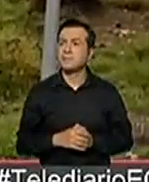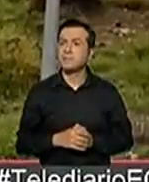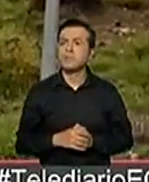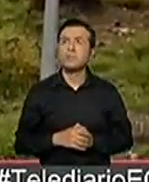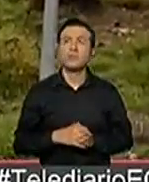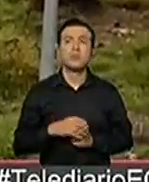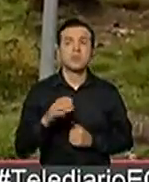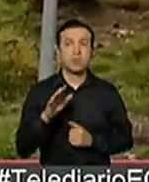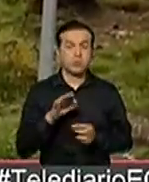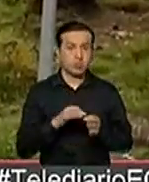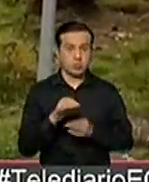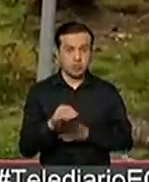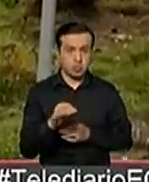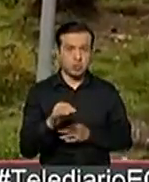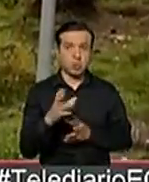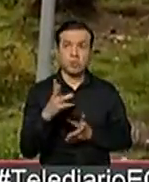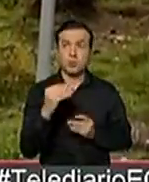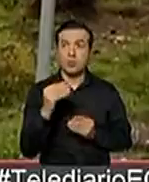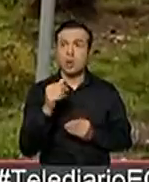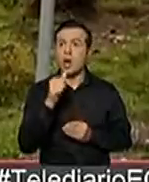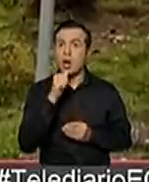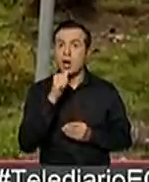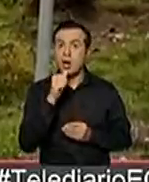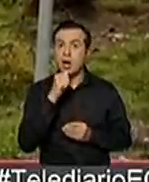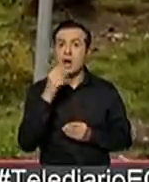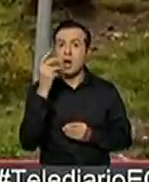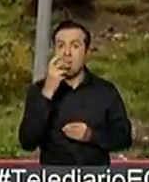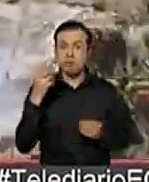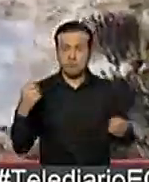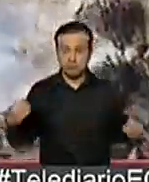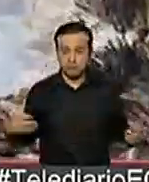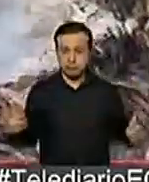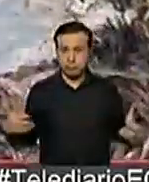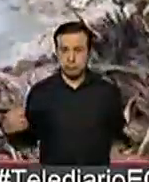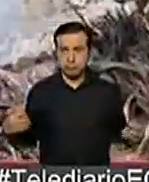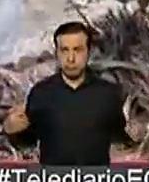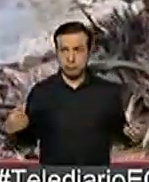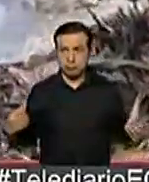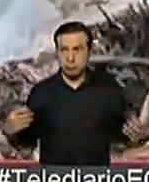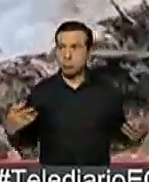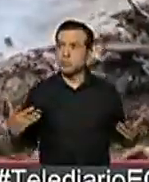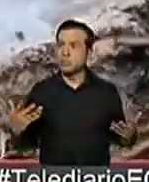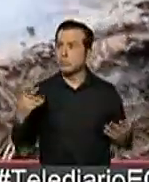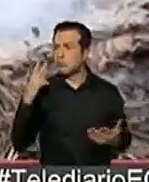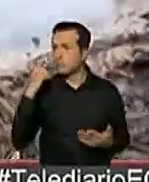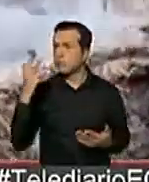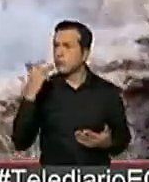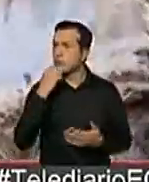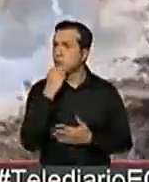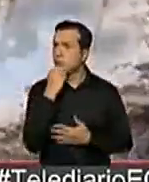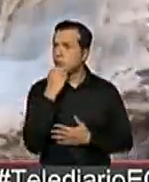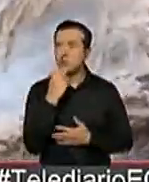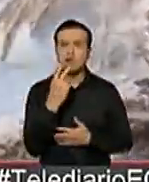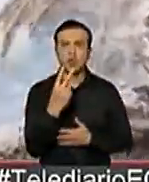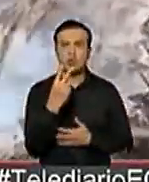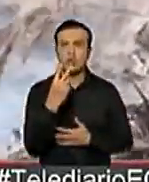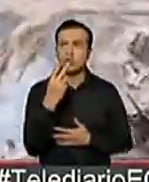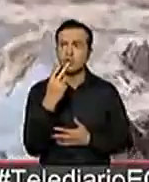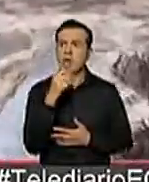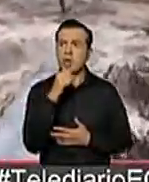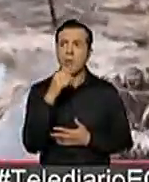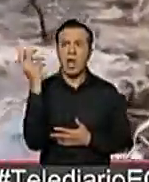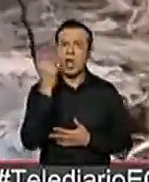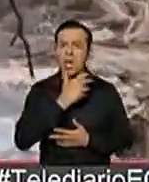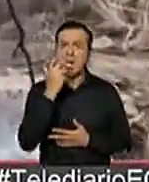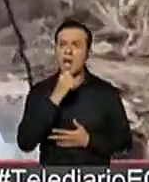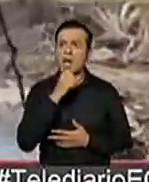Tufiño es una de las parroquias donde abundan las vertientes de aguas termales. Sin embargo, en los últimos días se identificaron dos ojos de agua